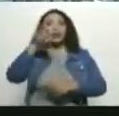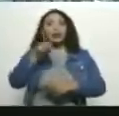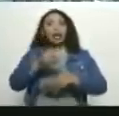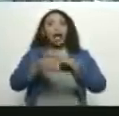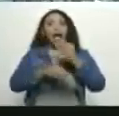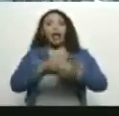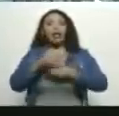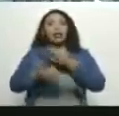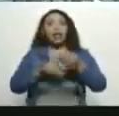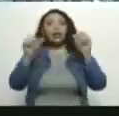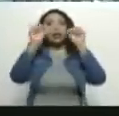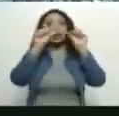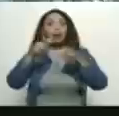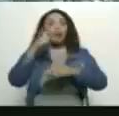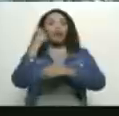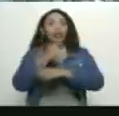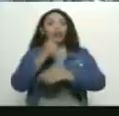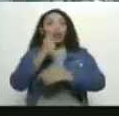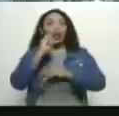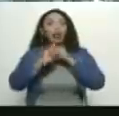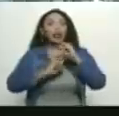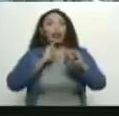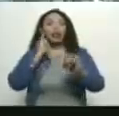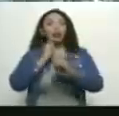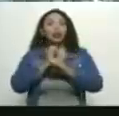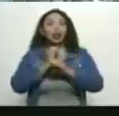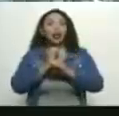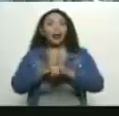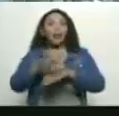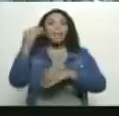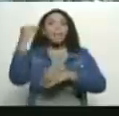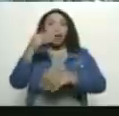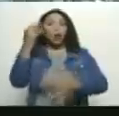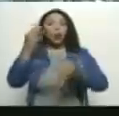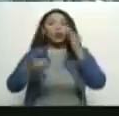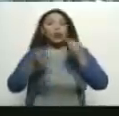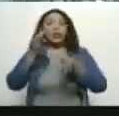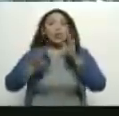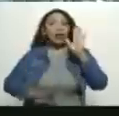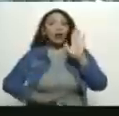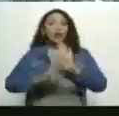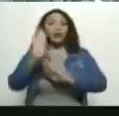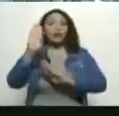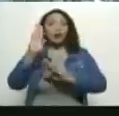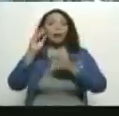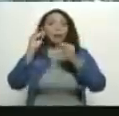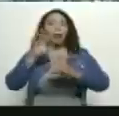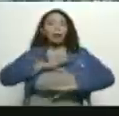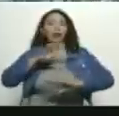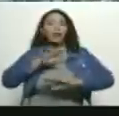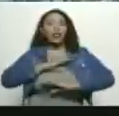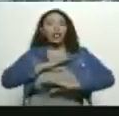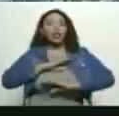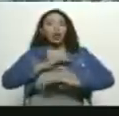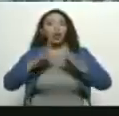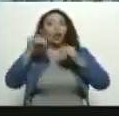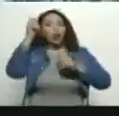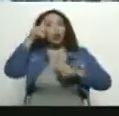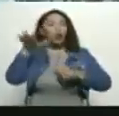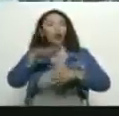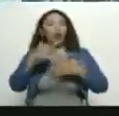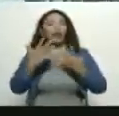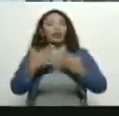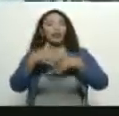crear un sistema financiero internacional más justo y desarrollado para beneficiar a todos los pueblos que